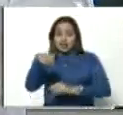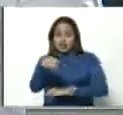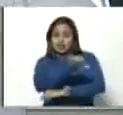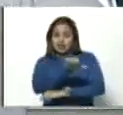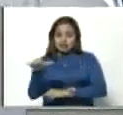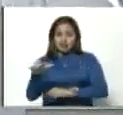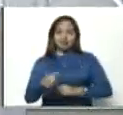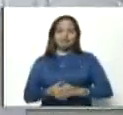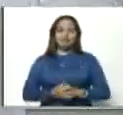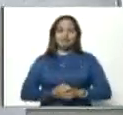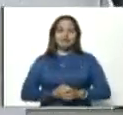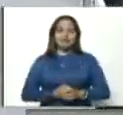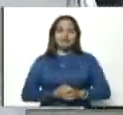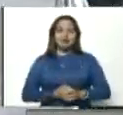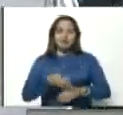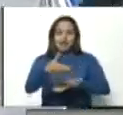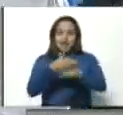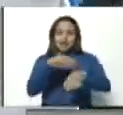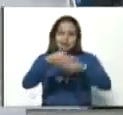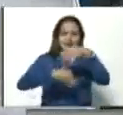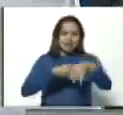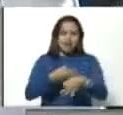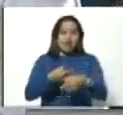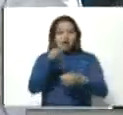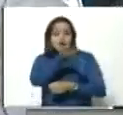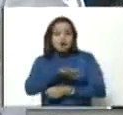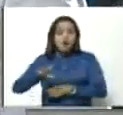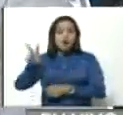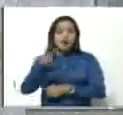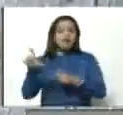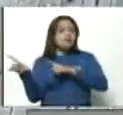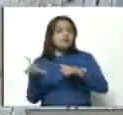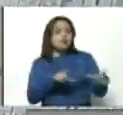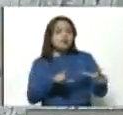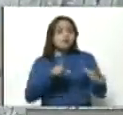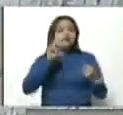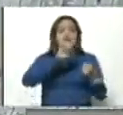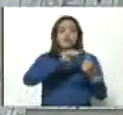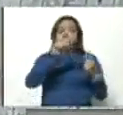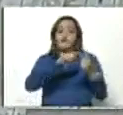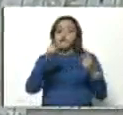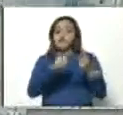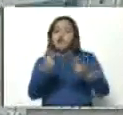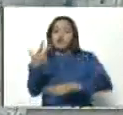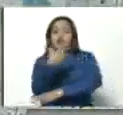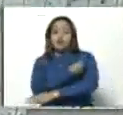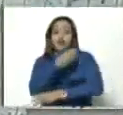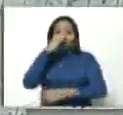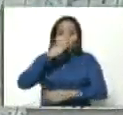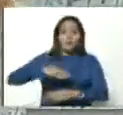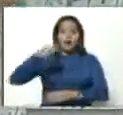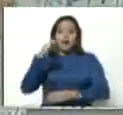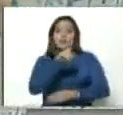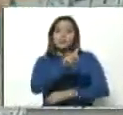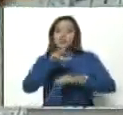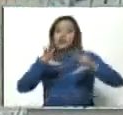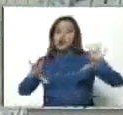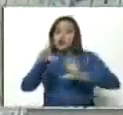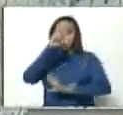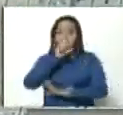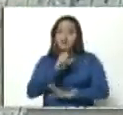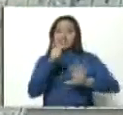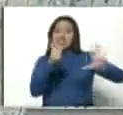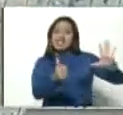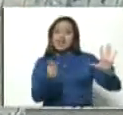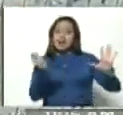bien decía. Tenemos vacunas para toda la población, de refuerzo para toda la población, todo mayor de 18 años con 6 meses de